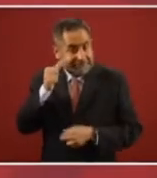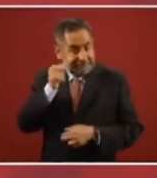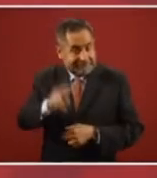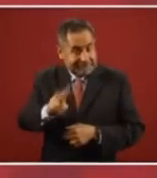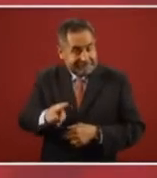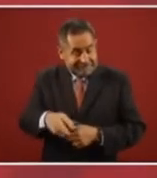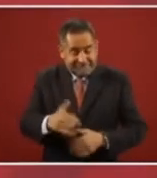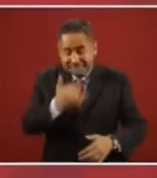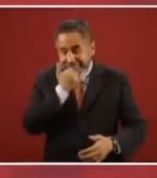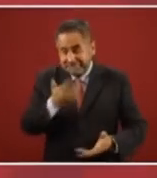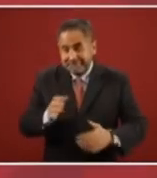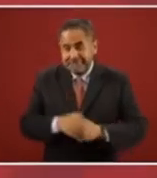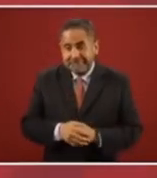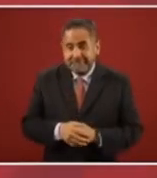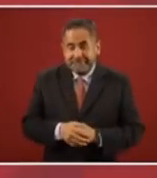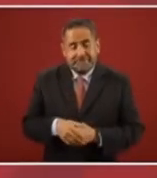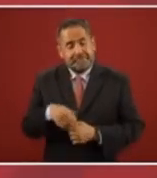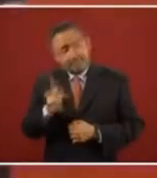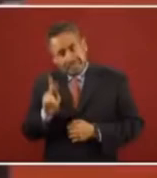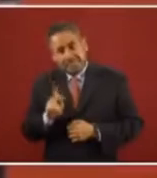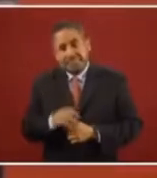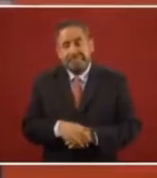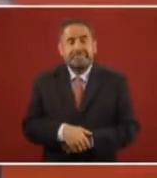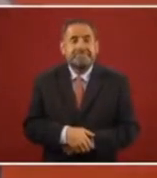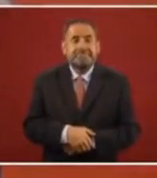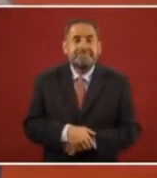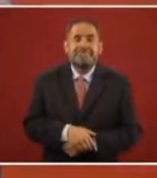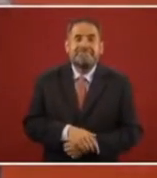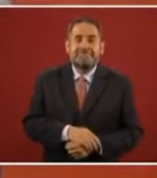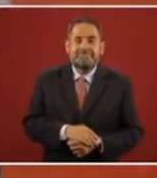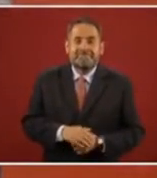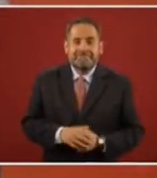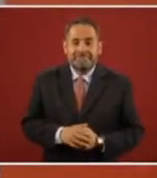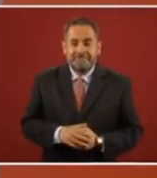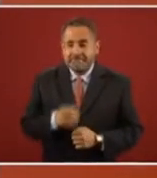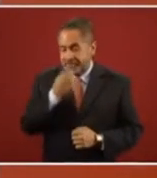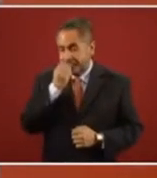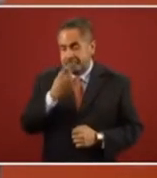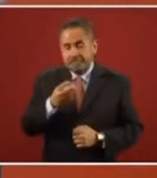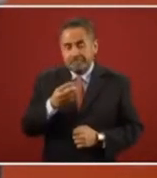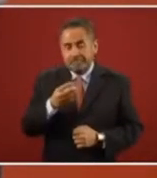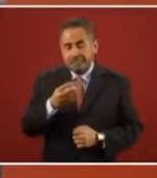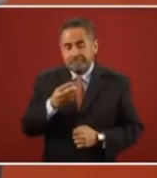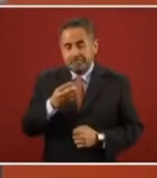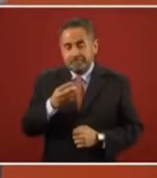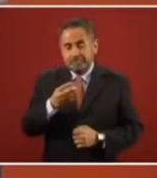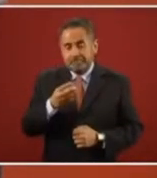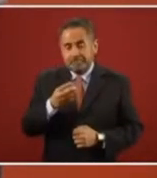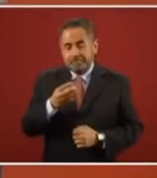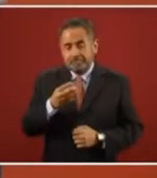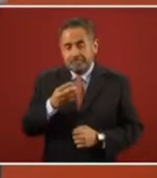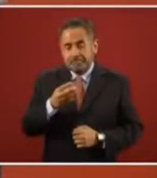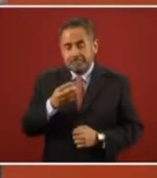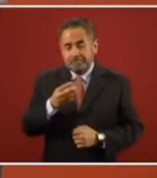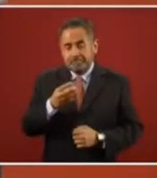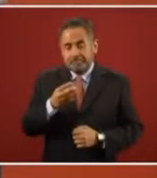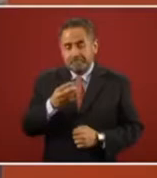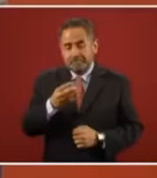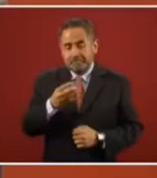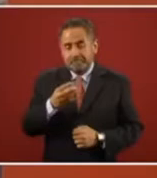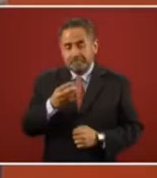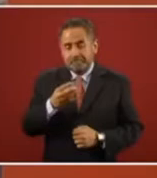pero fue muy bien importante para el